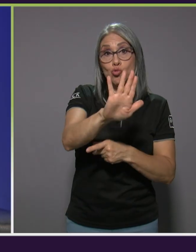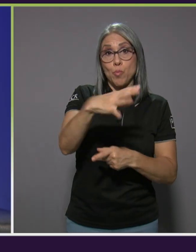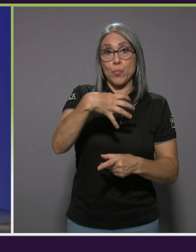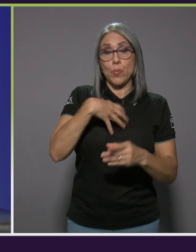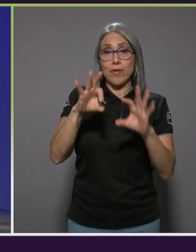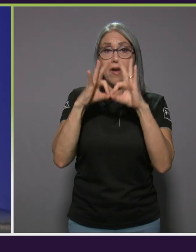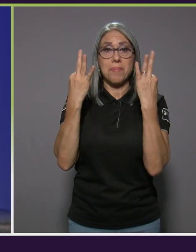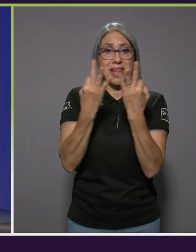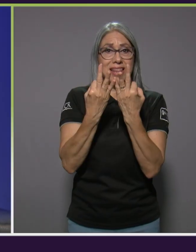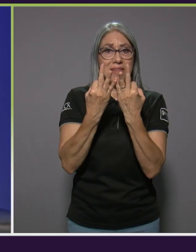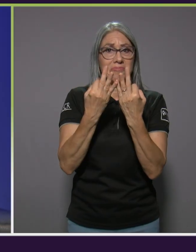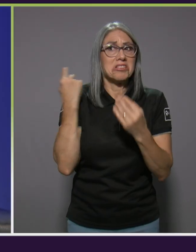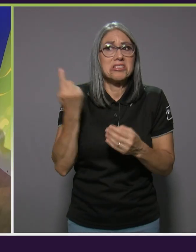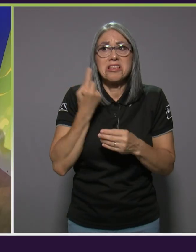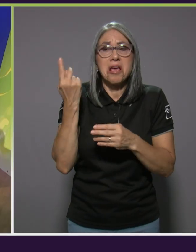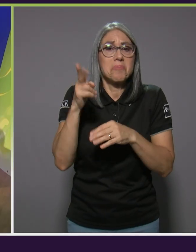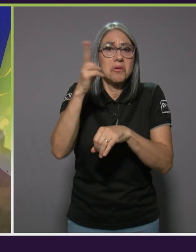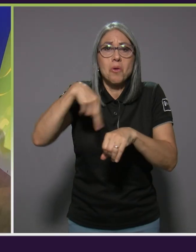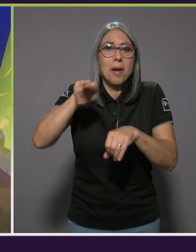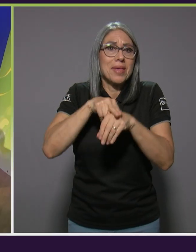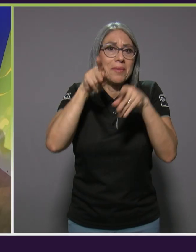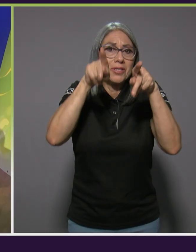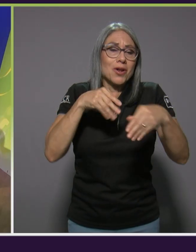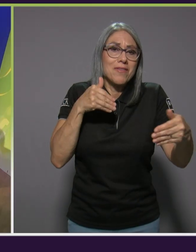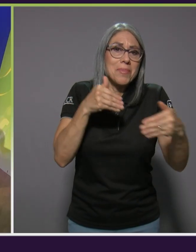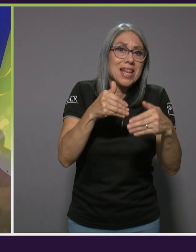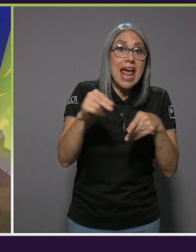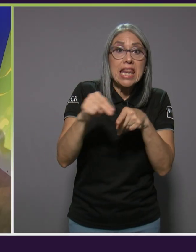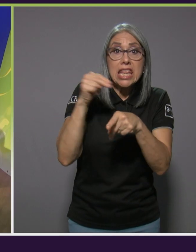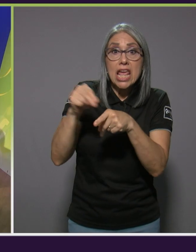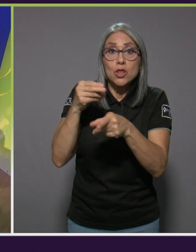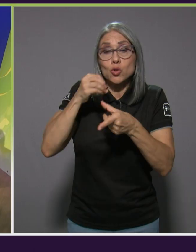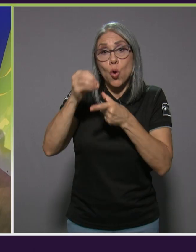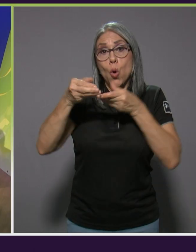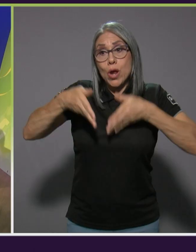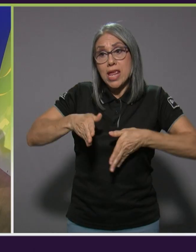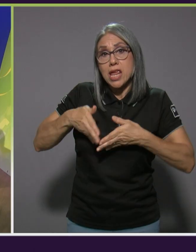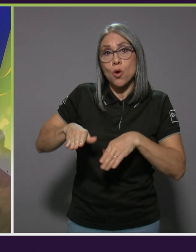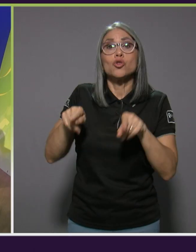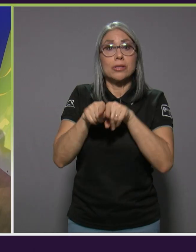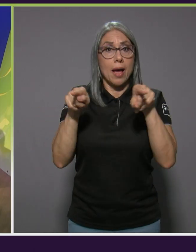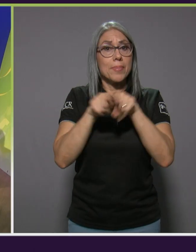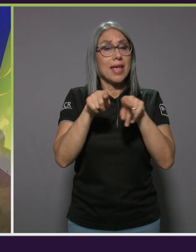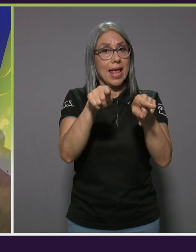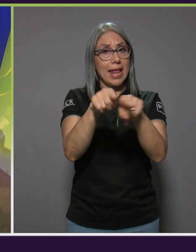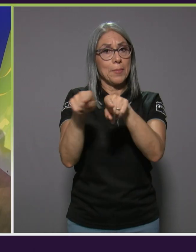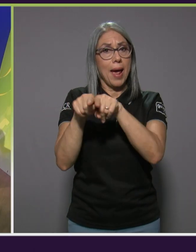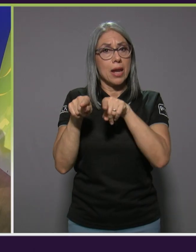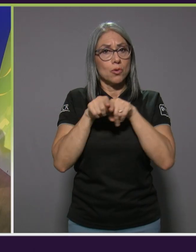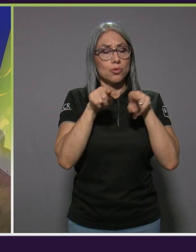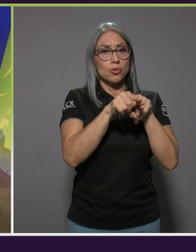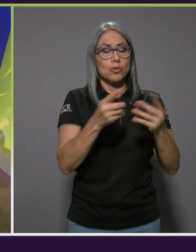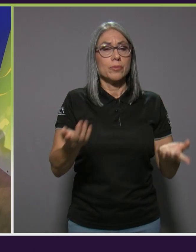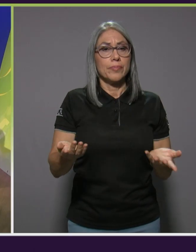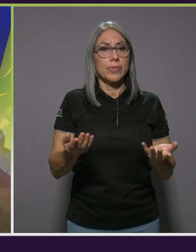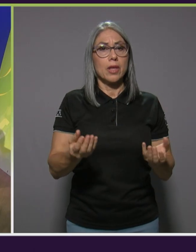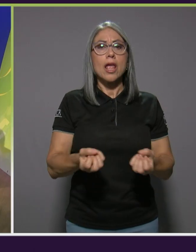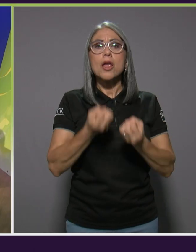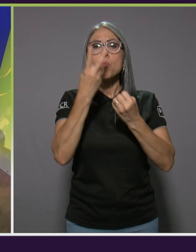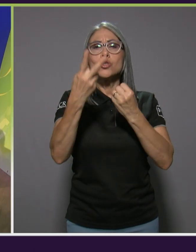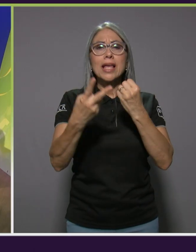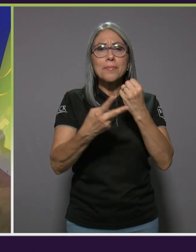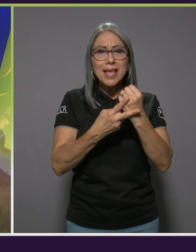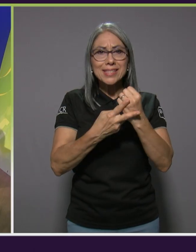cercanos, nietos, hijos, inclusive a veces hermanos, y muchísimas veces a raíz